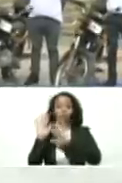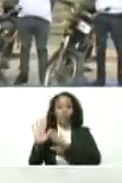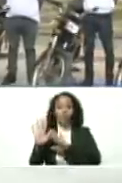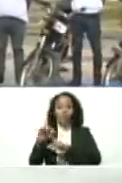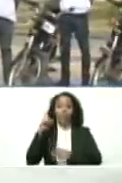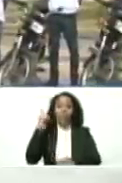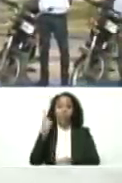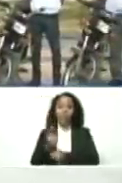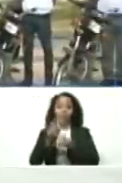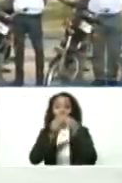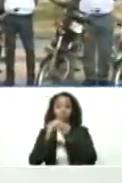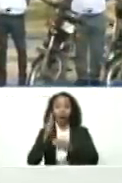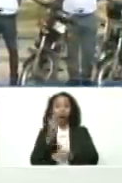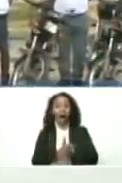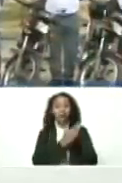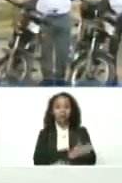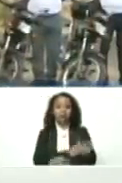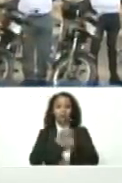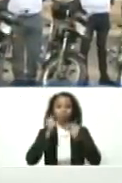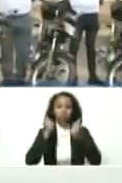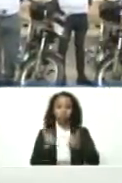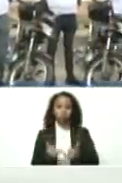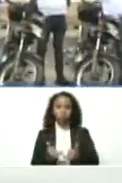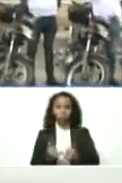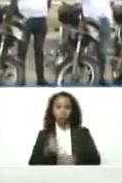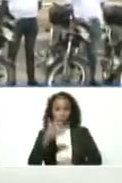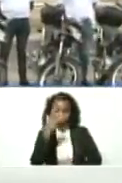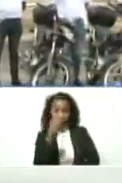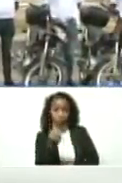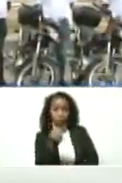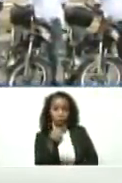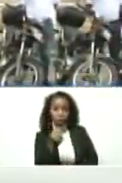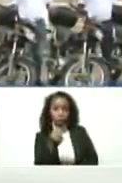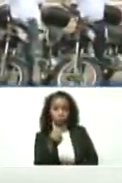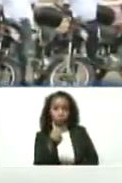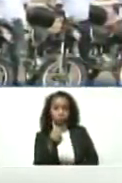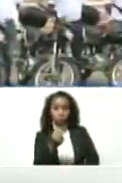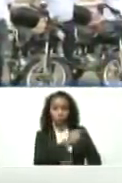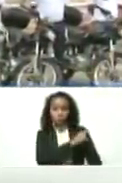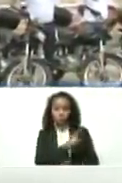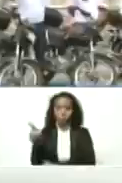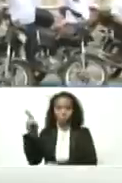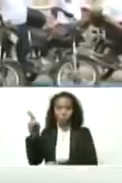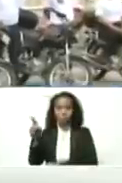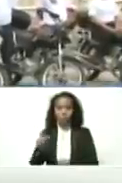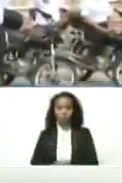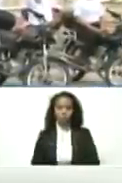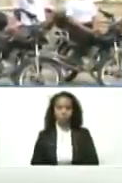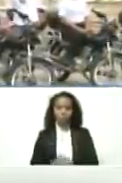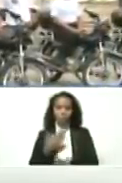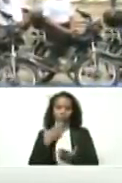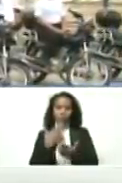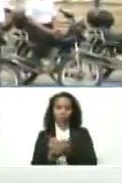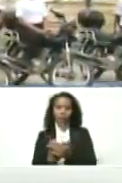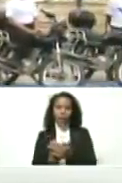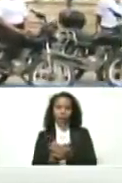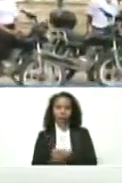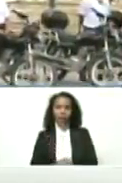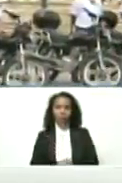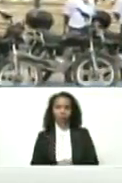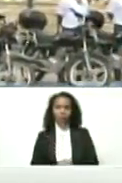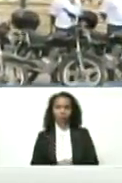manera inmediata. ¿Entendido? Cúmplase. Bueno, gracias.